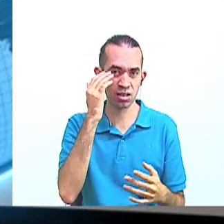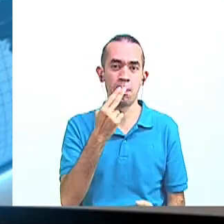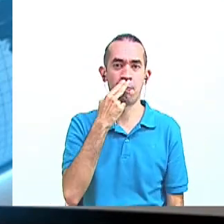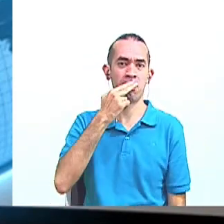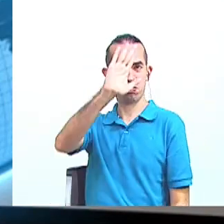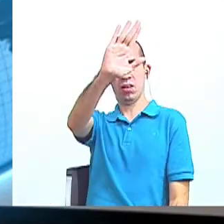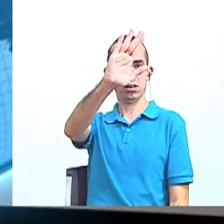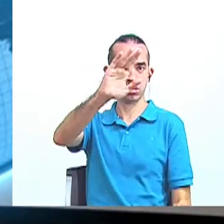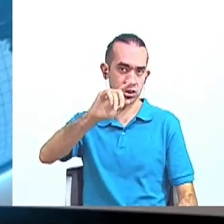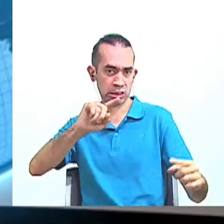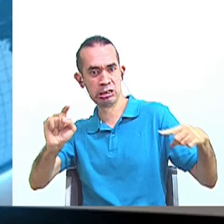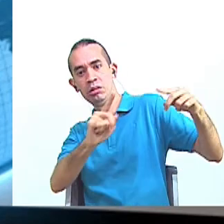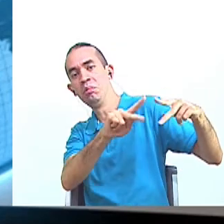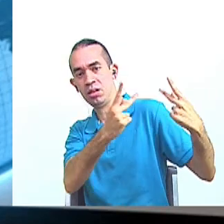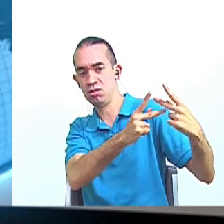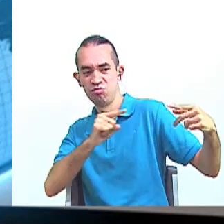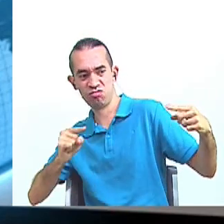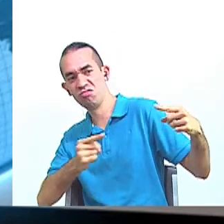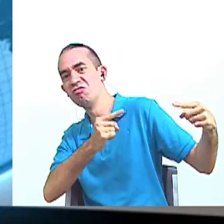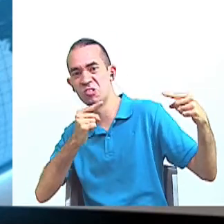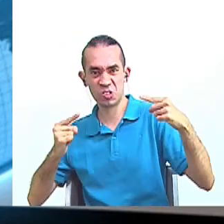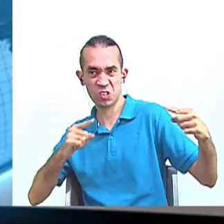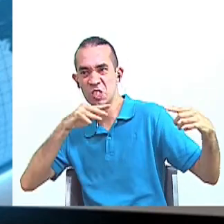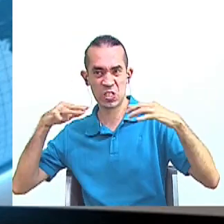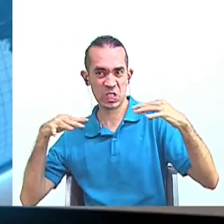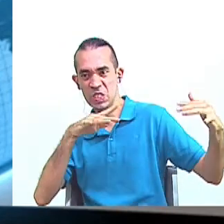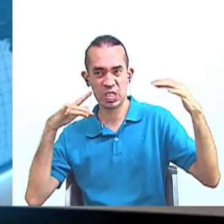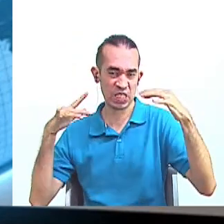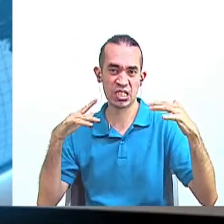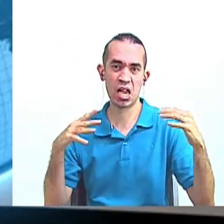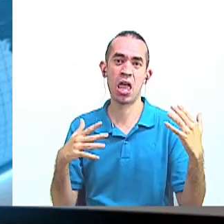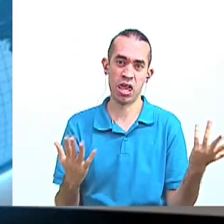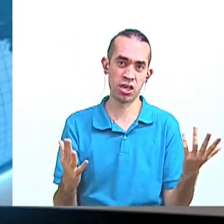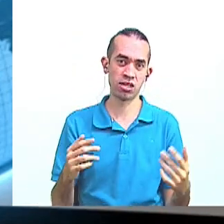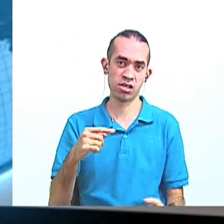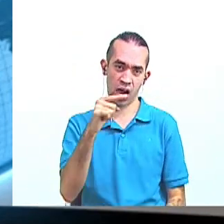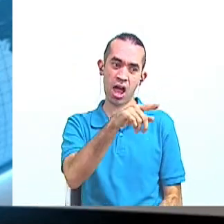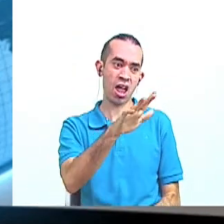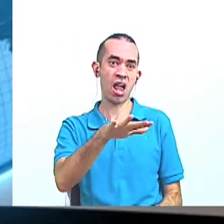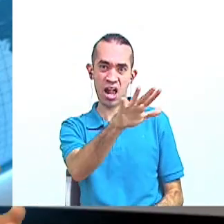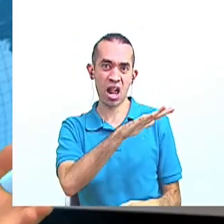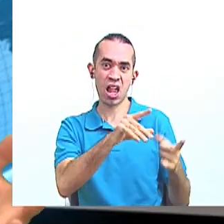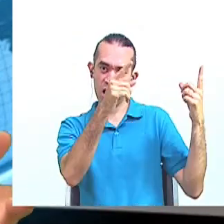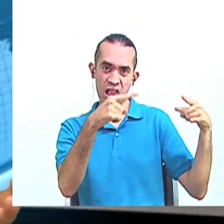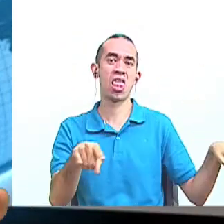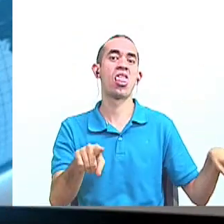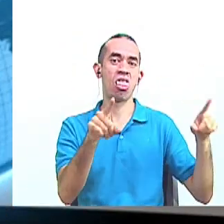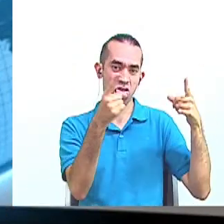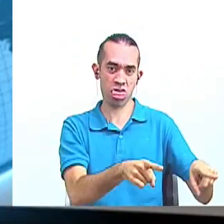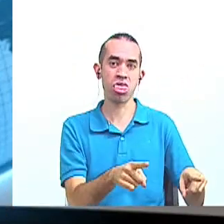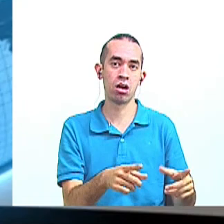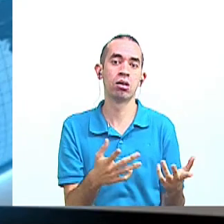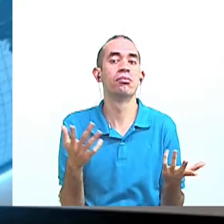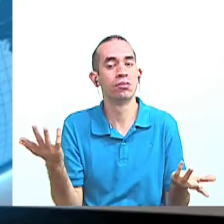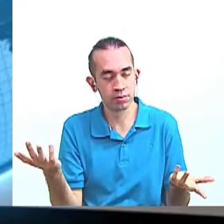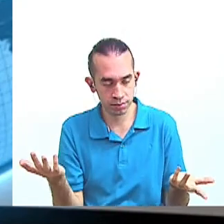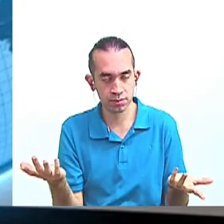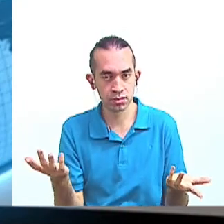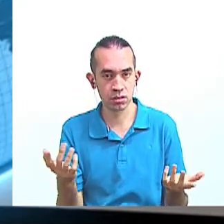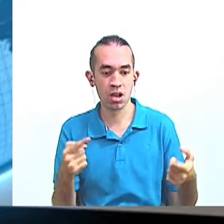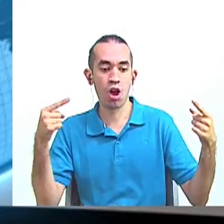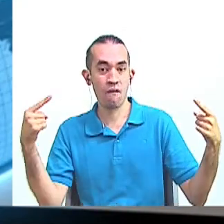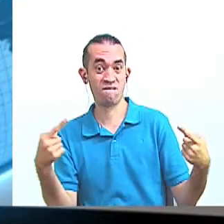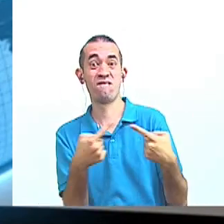nazi como uno de los elementos más importantes dentro de ese conflicto, y como negarlo que ese